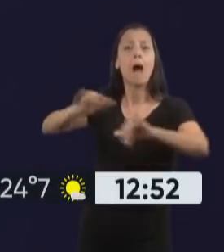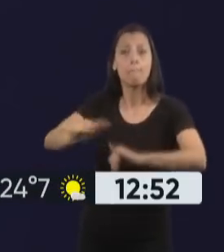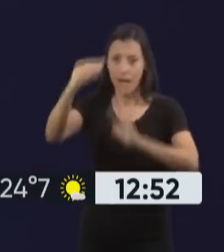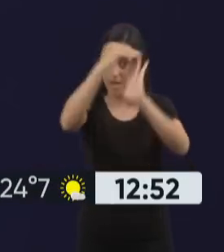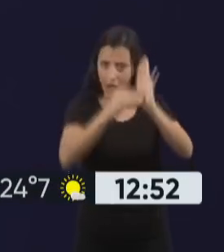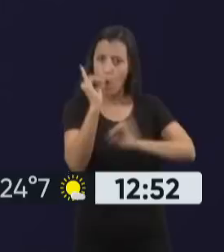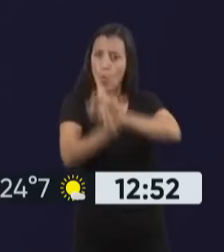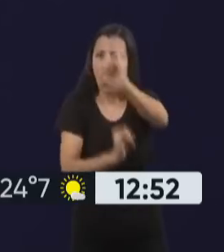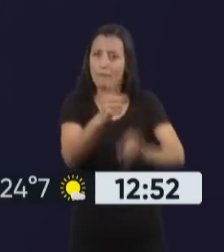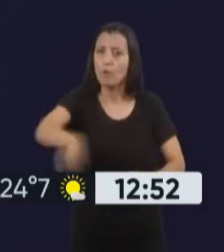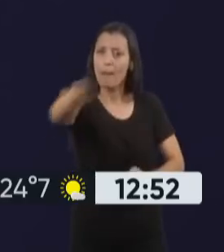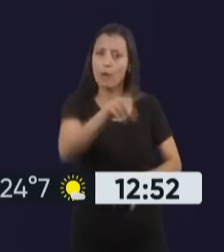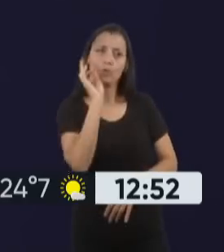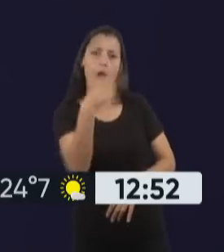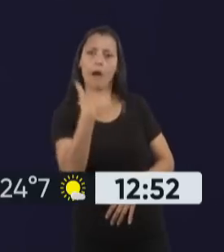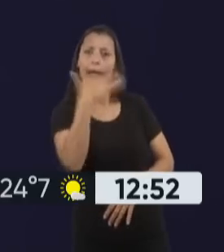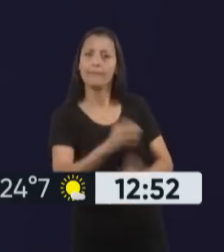dimensión de lo que estamos hablando.